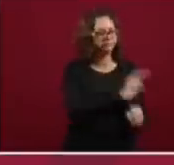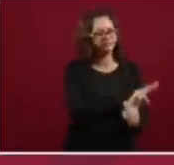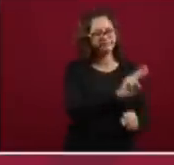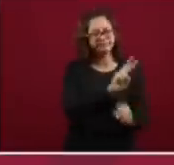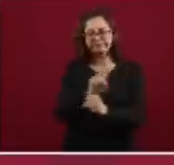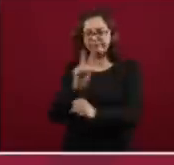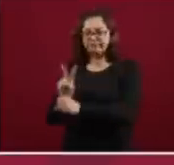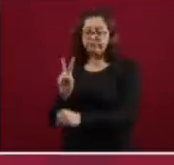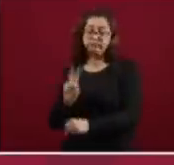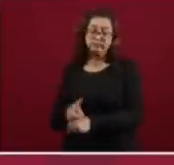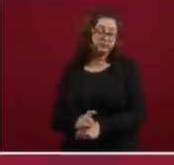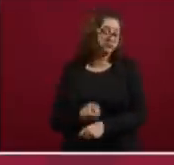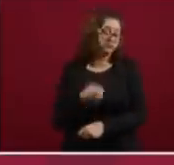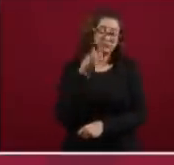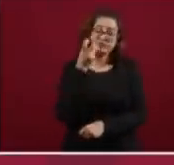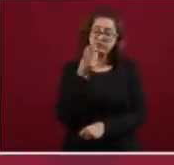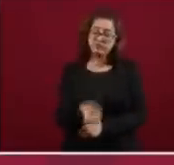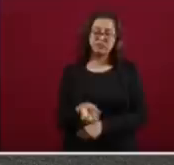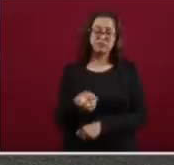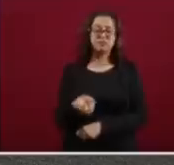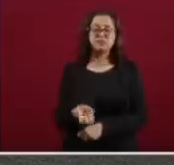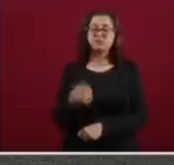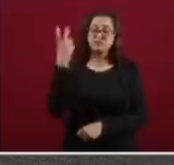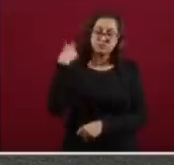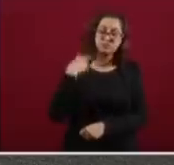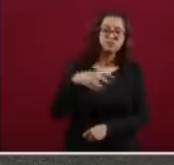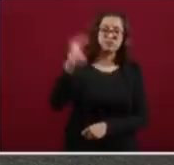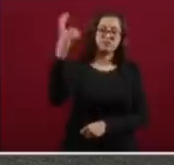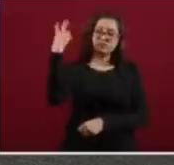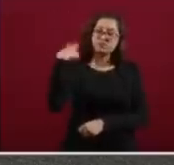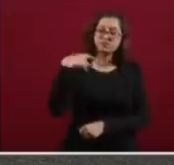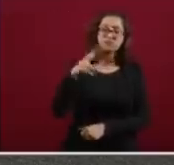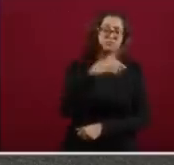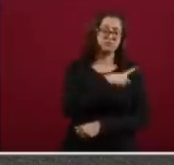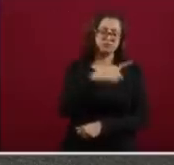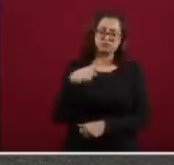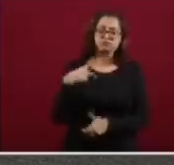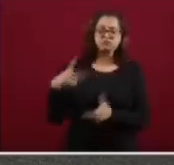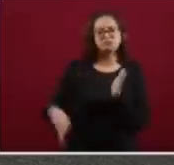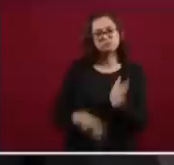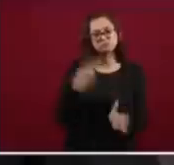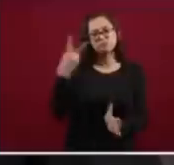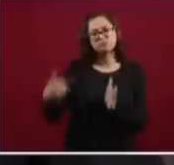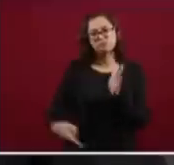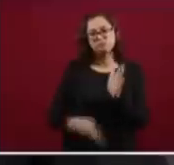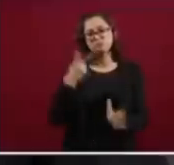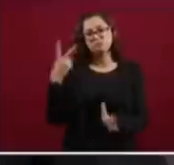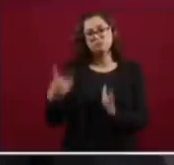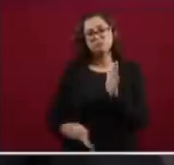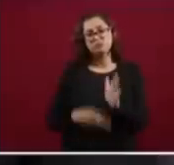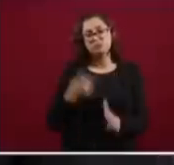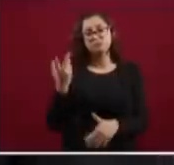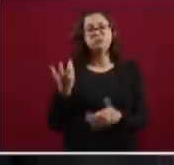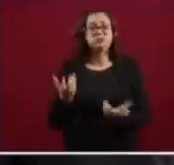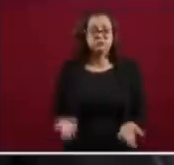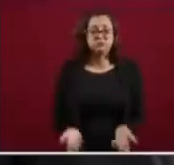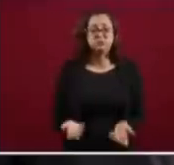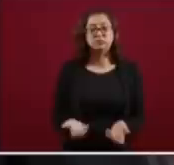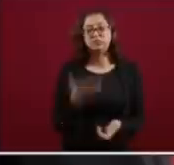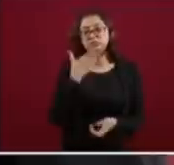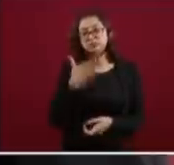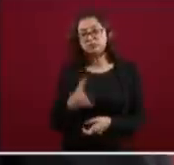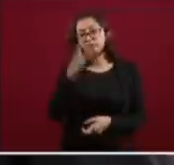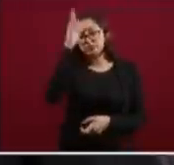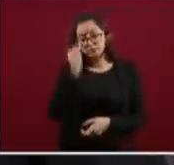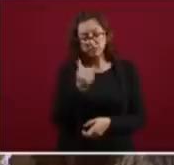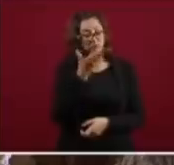así esté constantemente por eso hay que ponernos de acuerdo yo les voy a pedir a